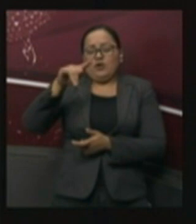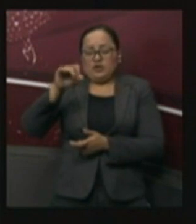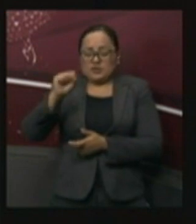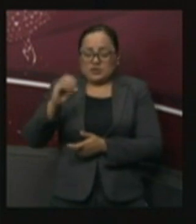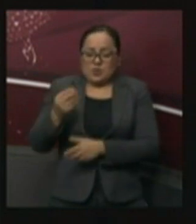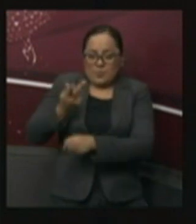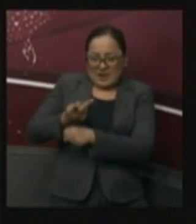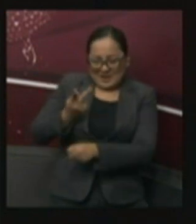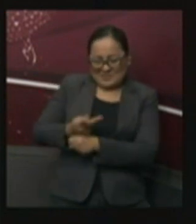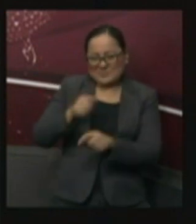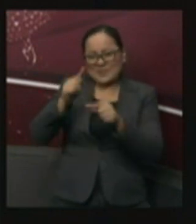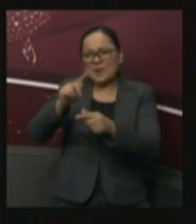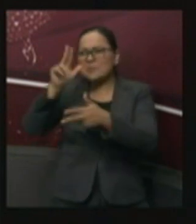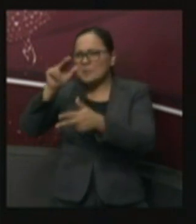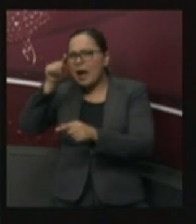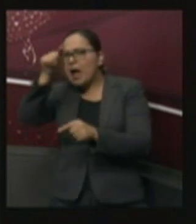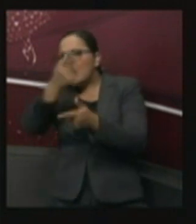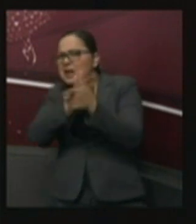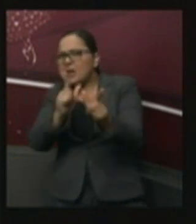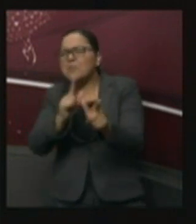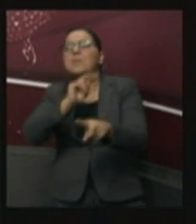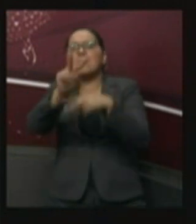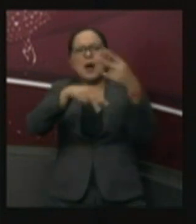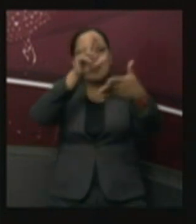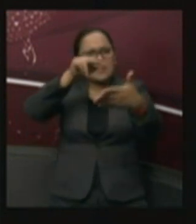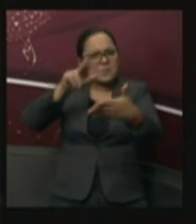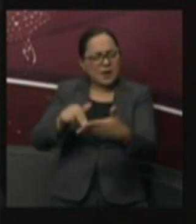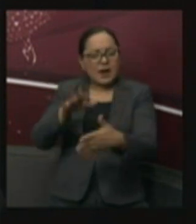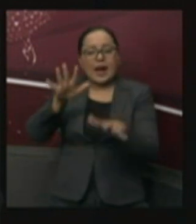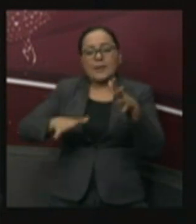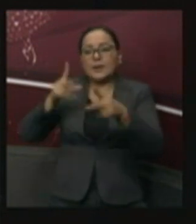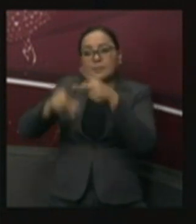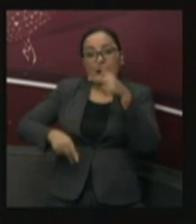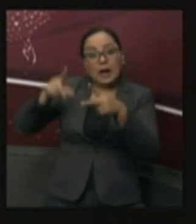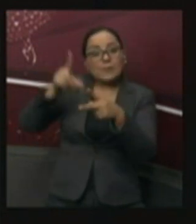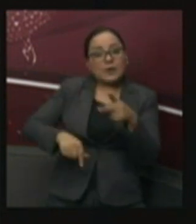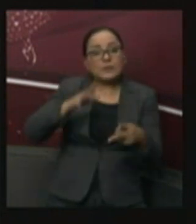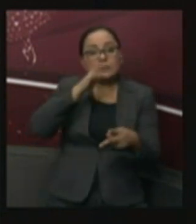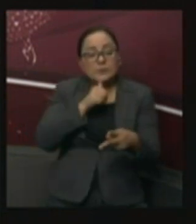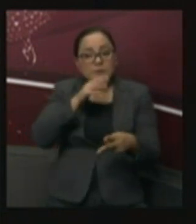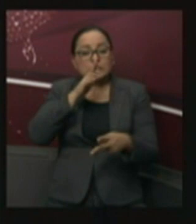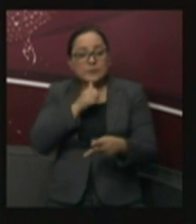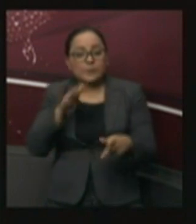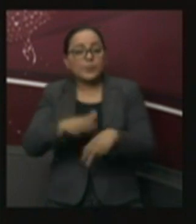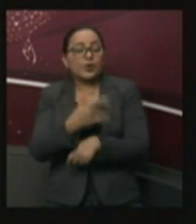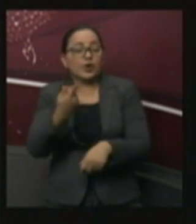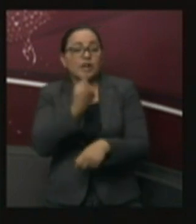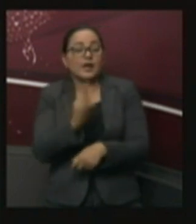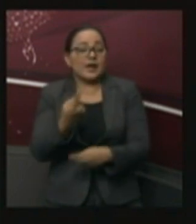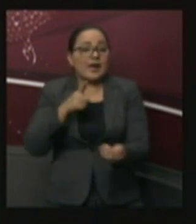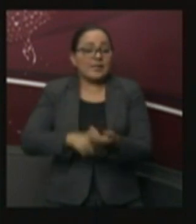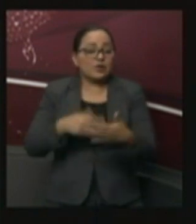1, que trabajos que por cierto tuvieron que interrumpirse en muchas ocasiones porque habían